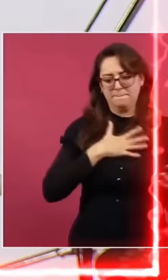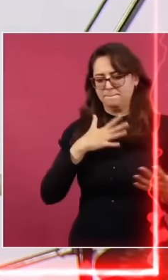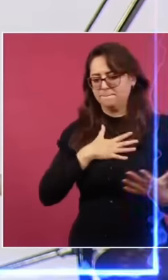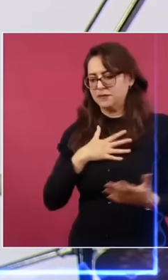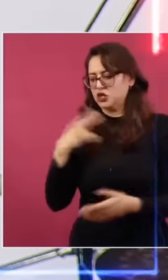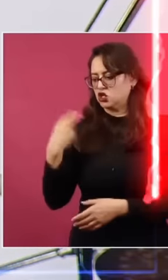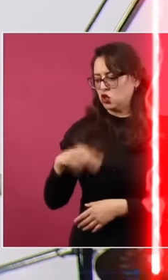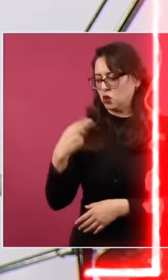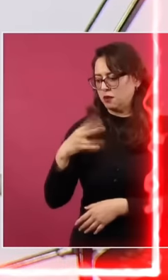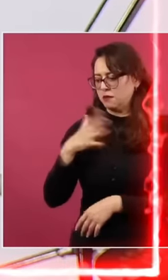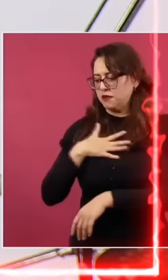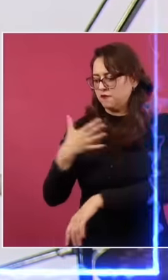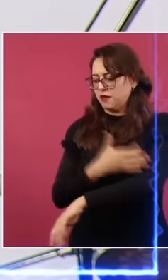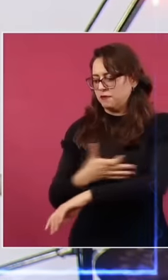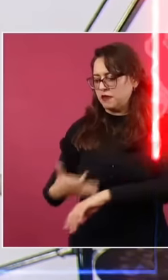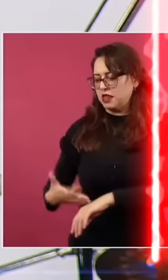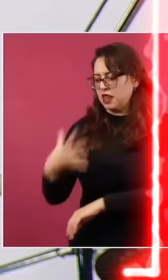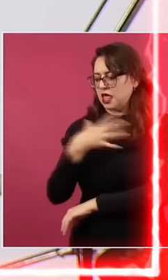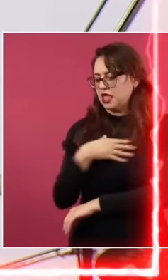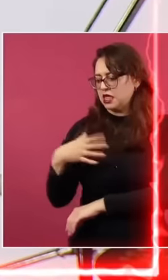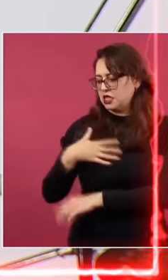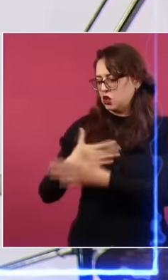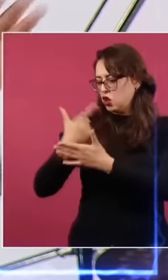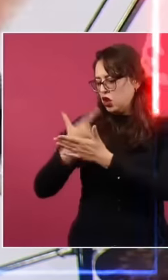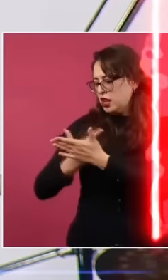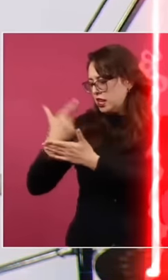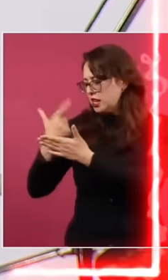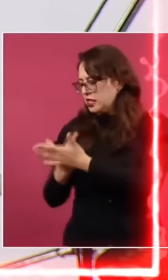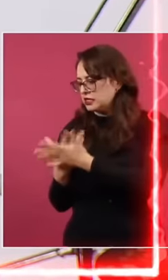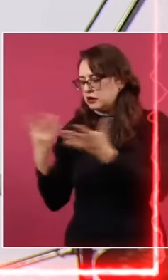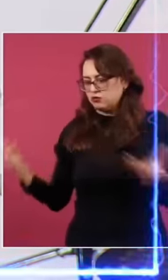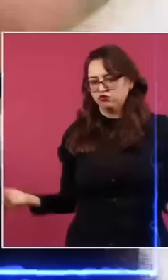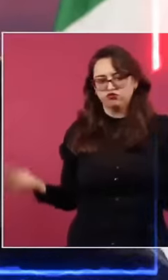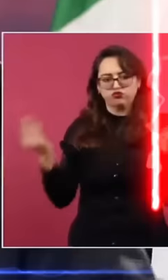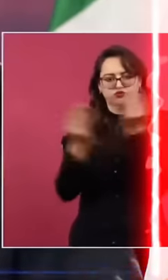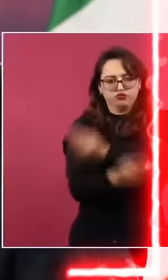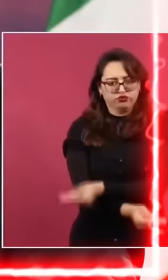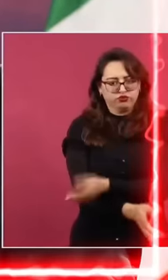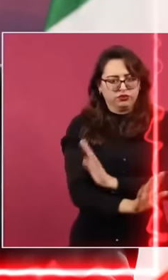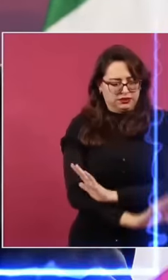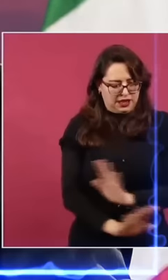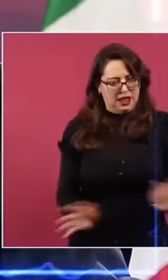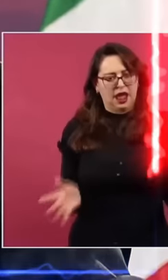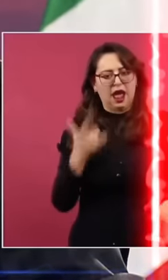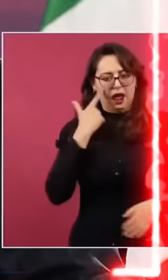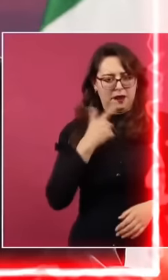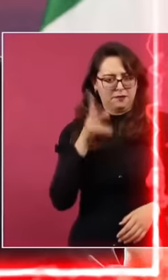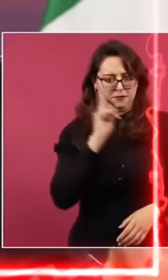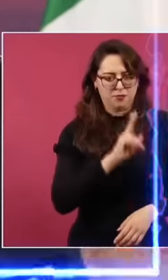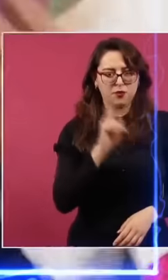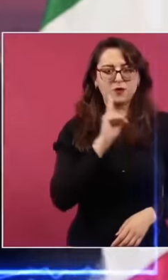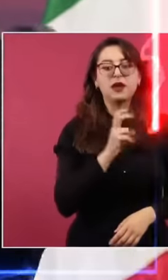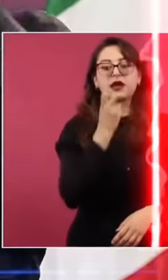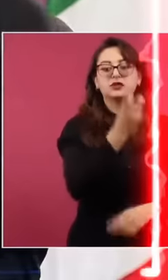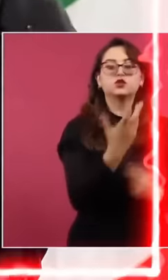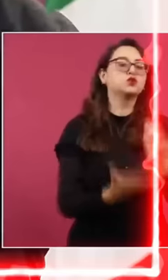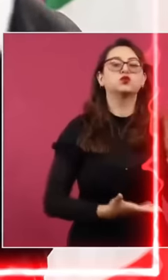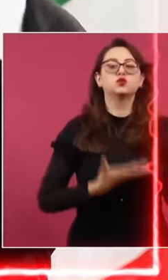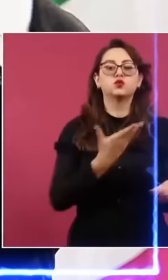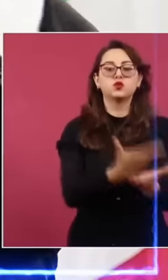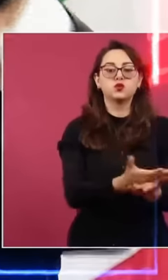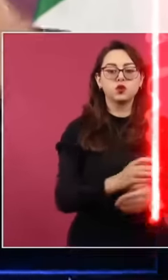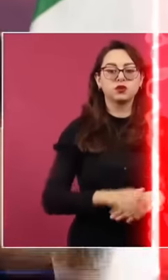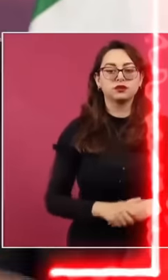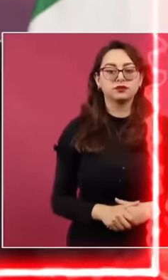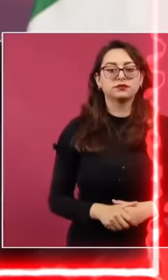a mi nombre la nombre de mis hijos y todos en lista y se hace el cambio él tiene